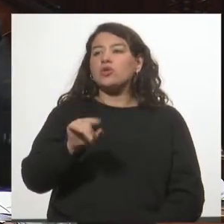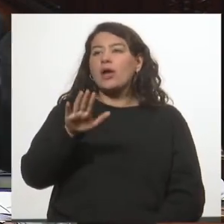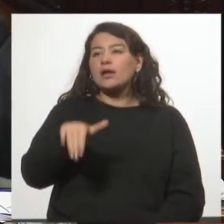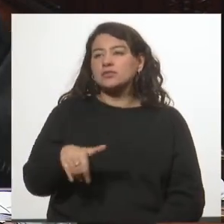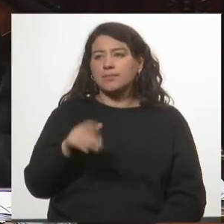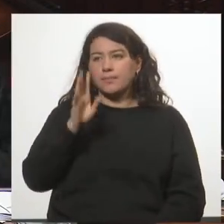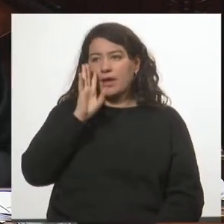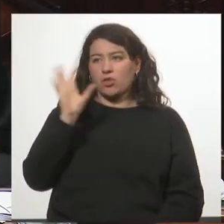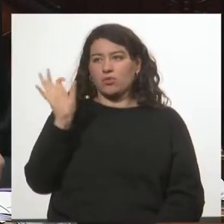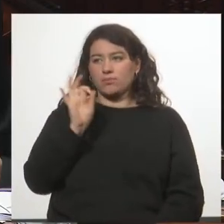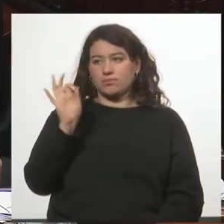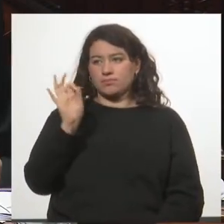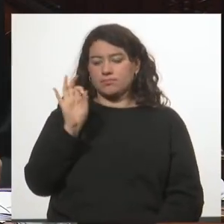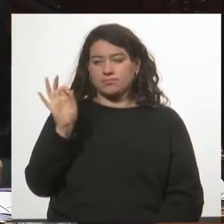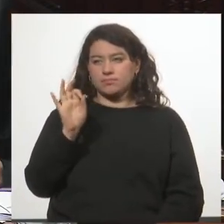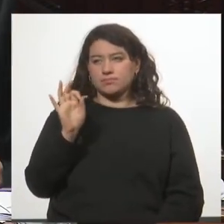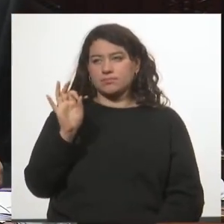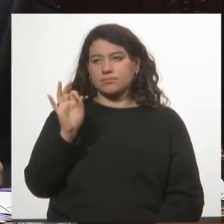perdón